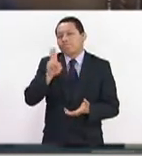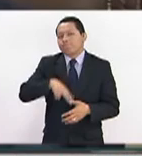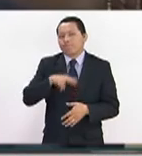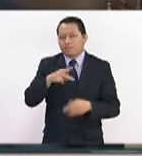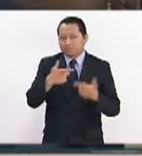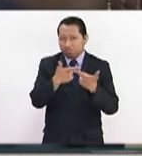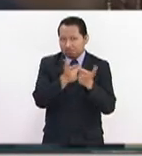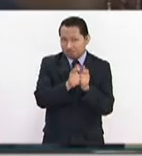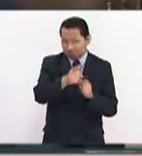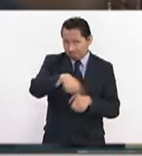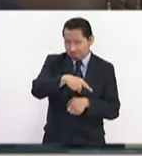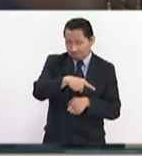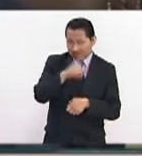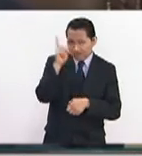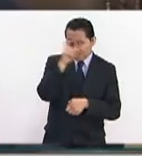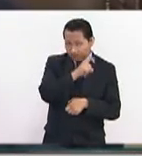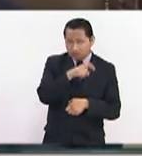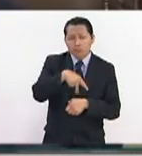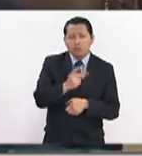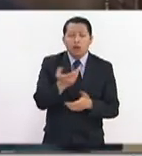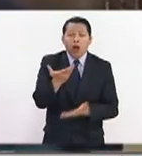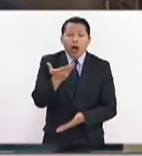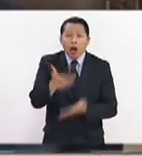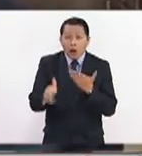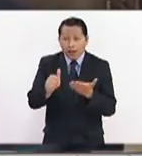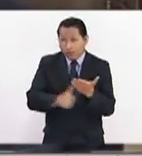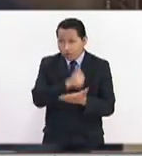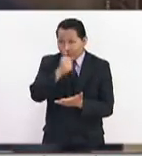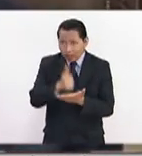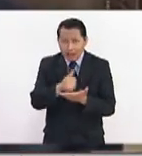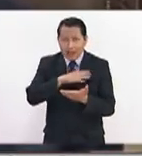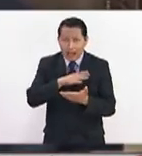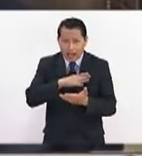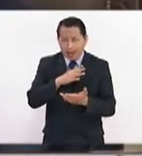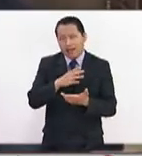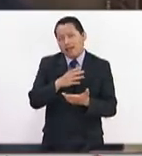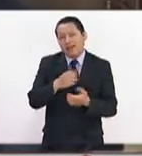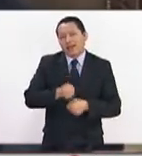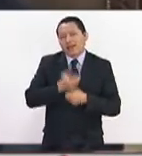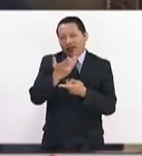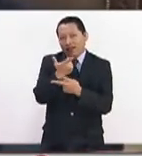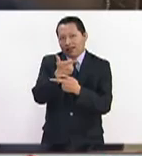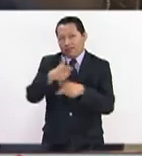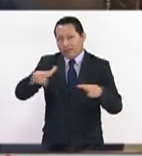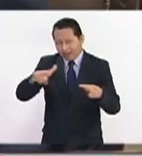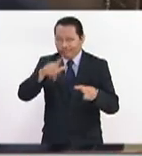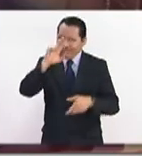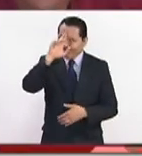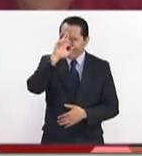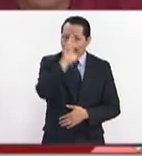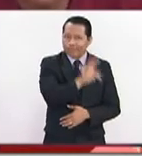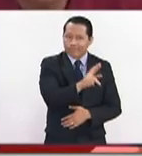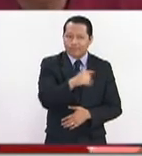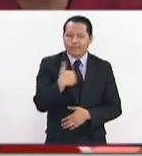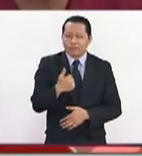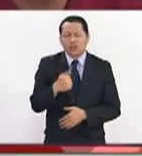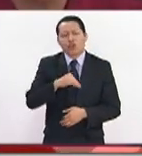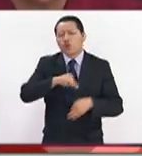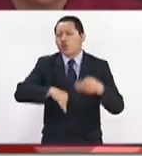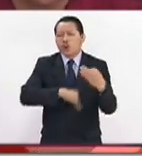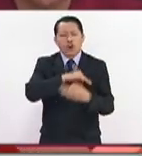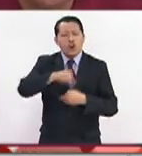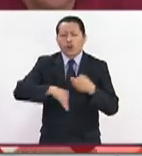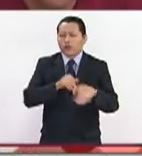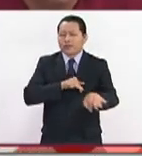esta democracia y en esta libertad de la ciudad tenemos que comprenderla, saber cruzar este río y saber entender que todos estamos trabajando